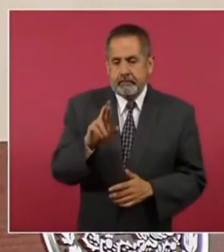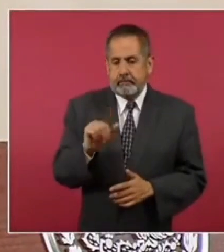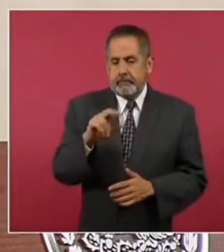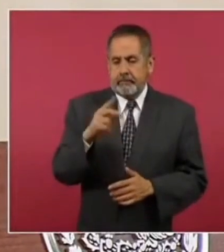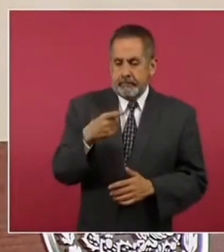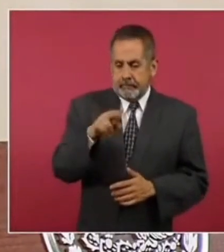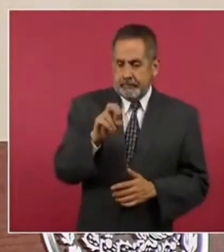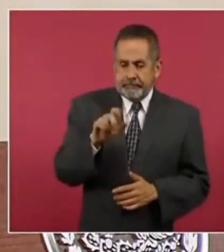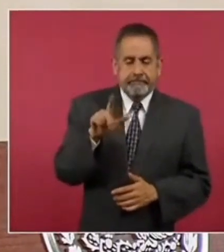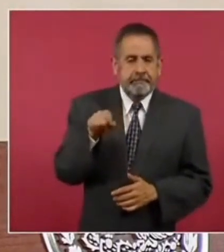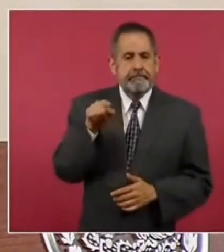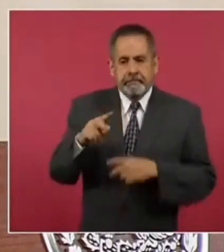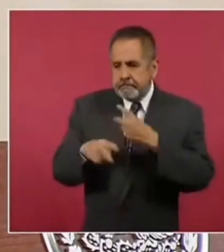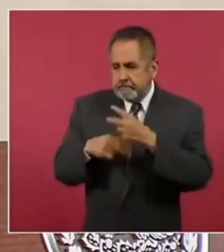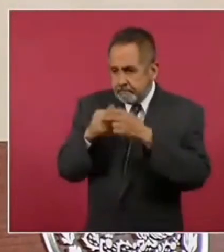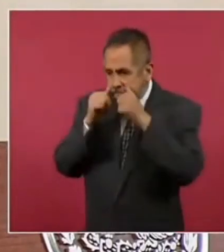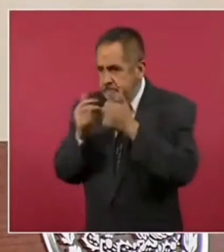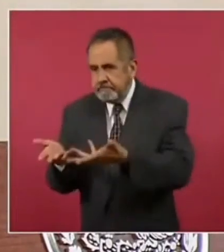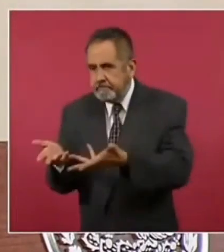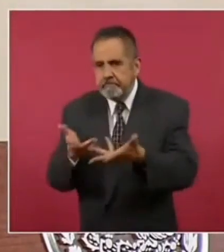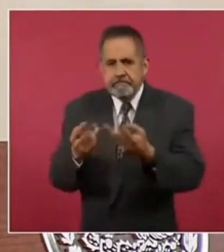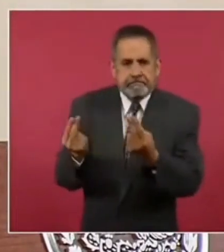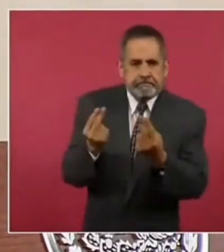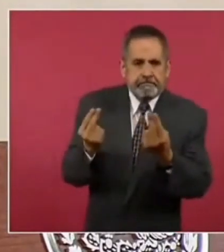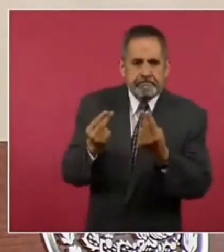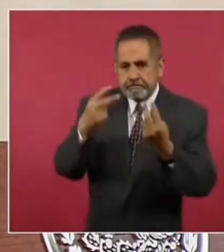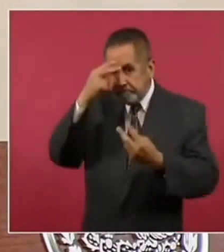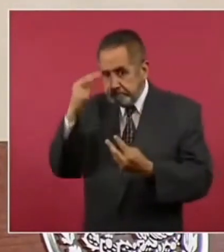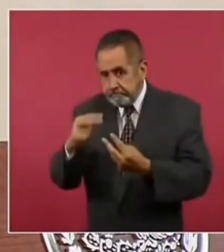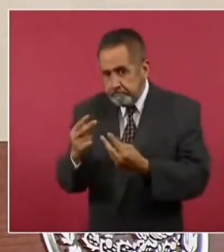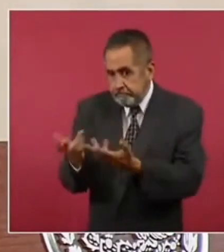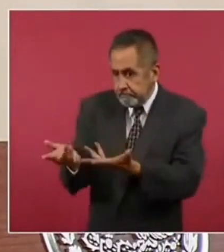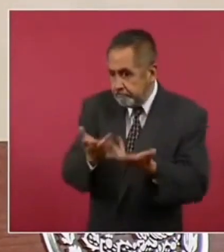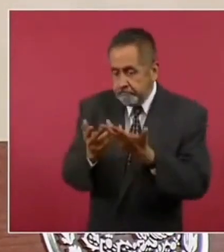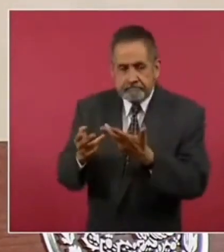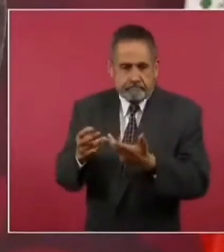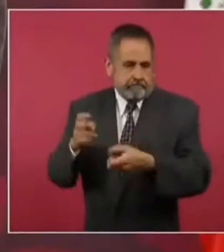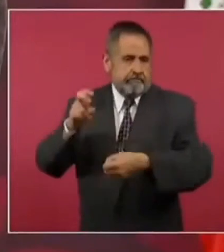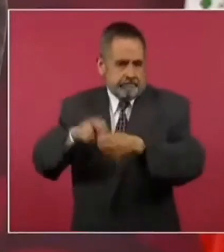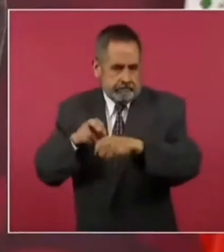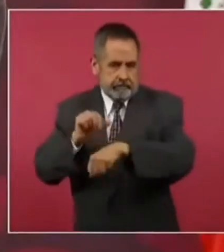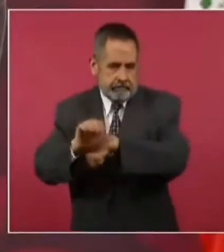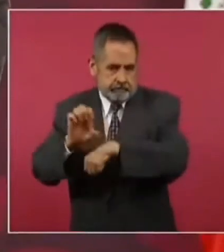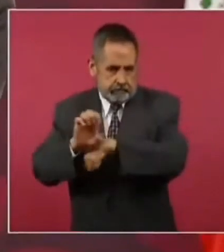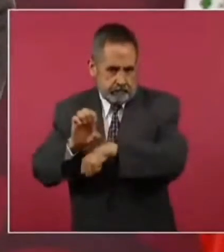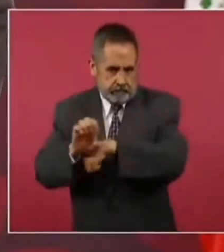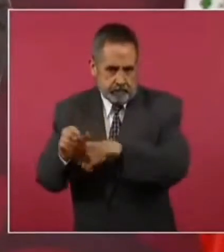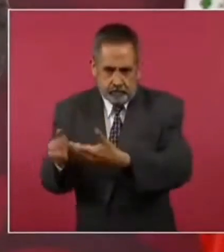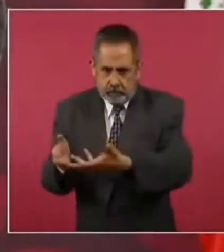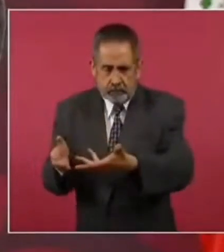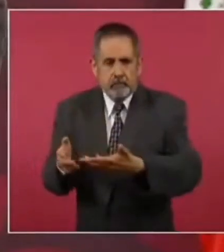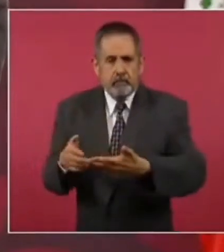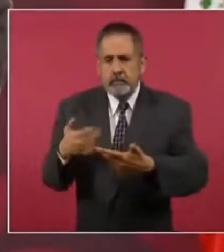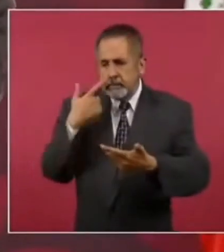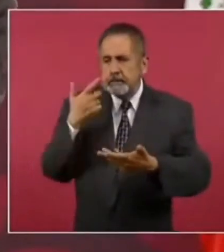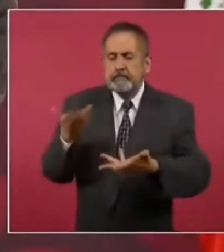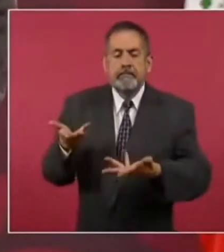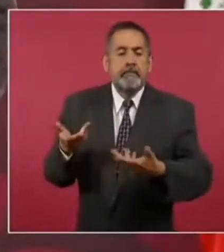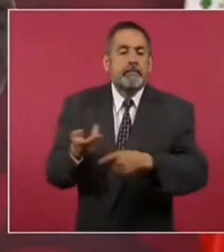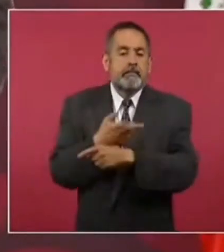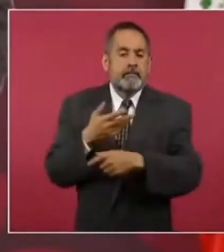ella está pendiente y este Vamos a darle